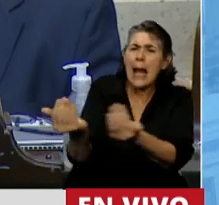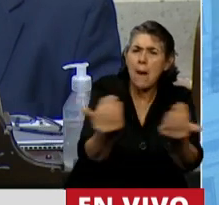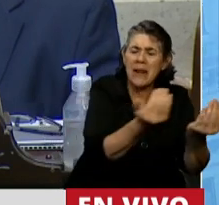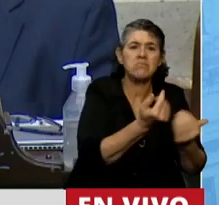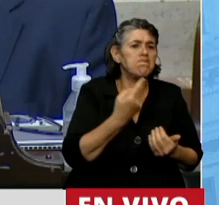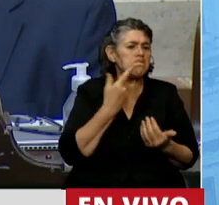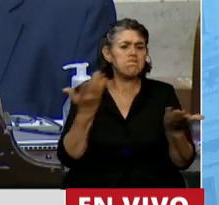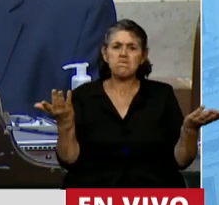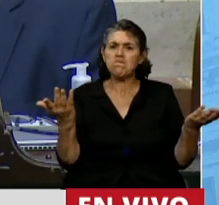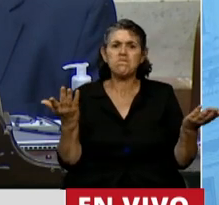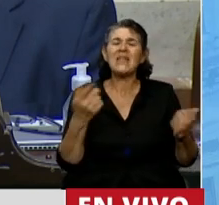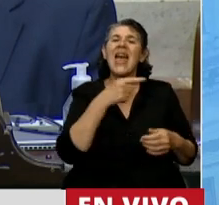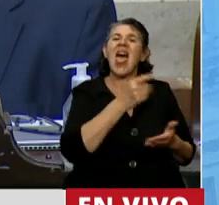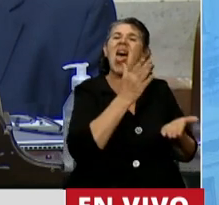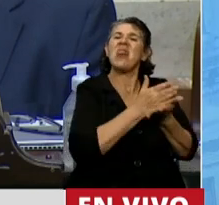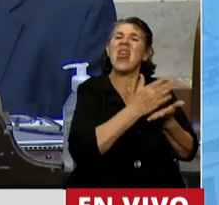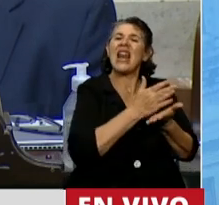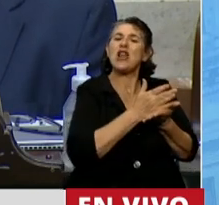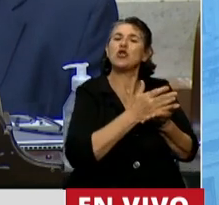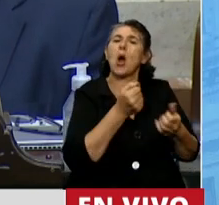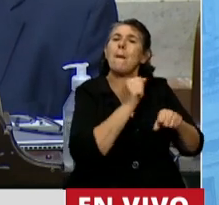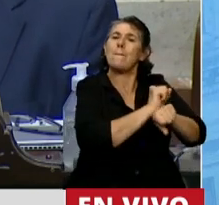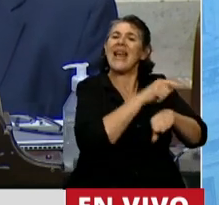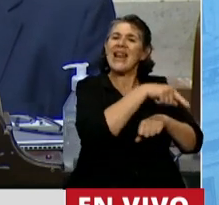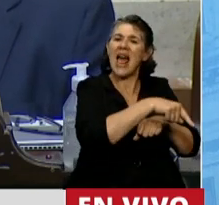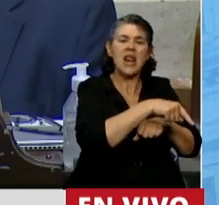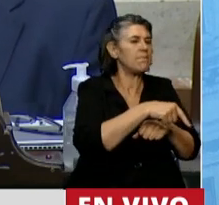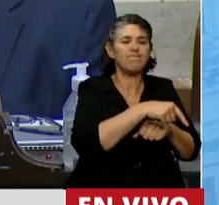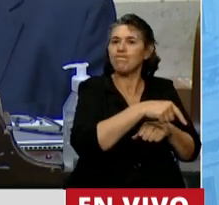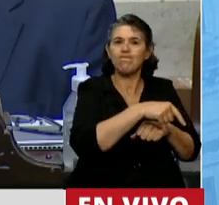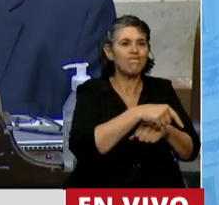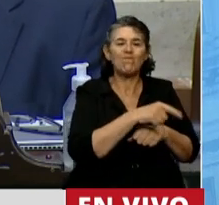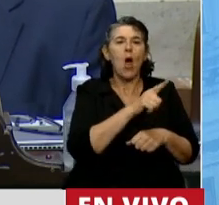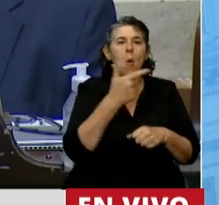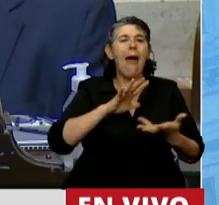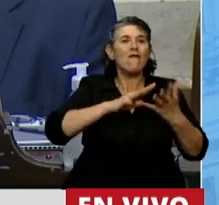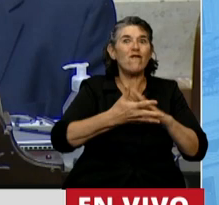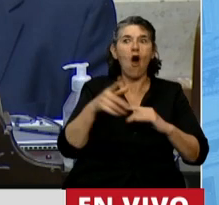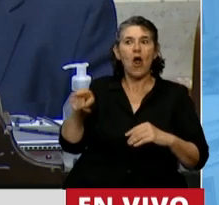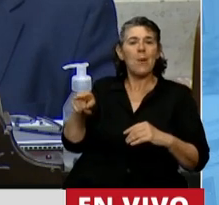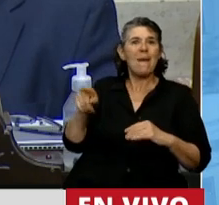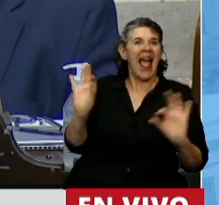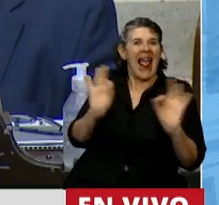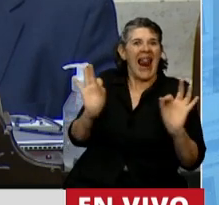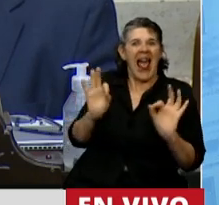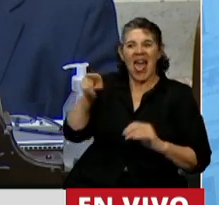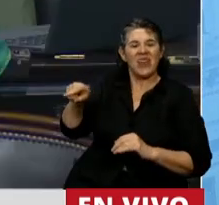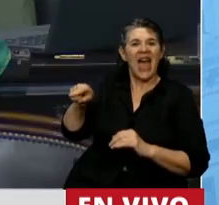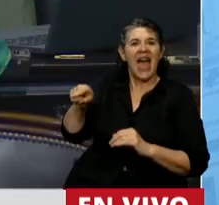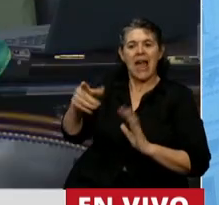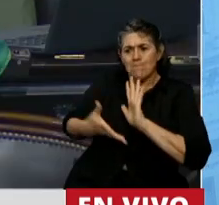ninguna ventaja del derecho penal, no se advierte que tenga una capacidad persuasiva y tampoco se advierte ningún